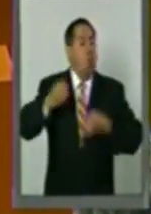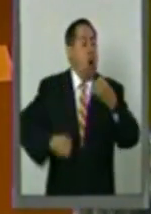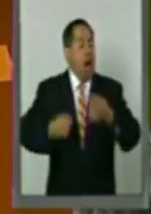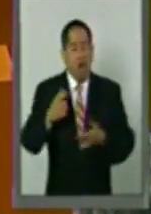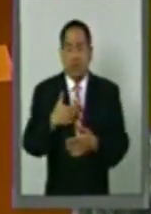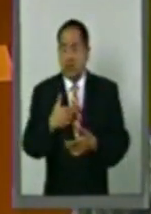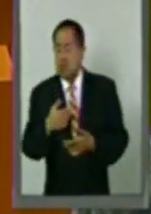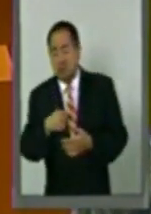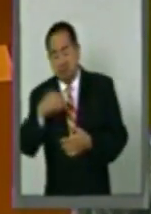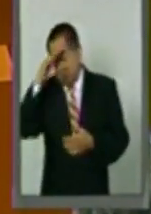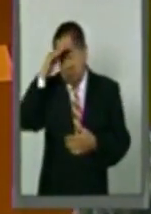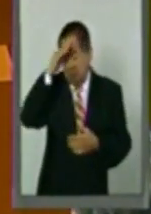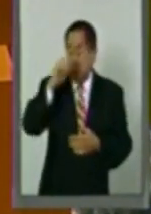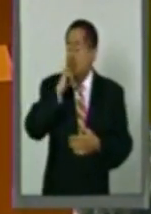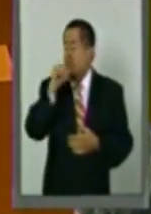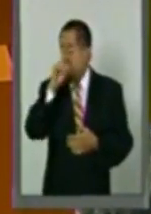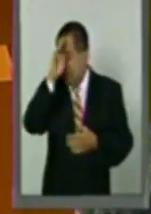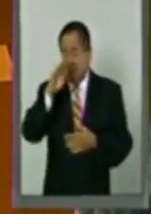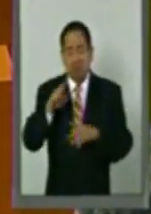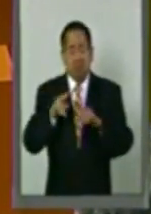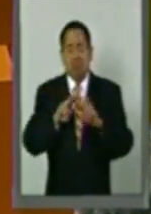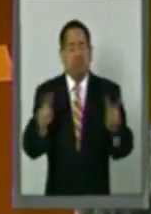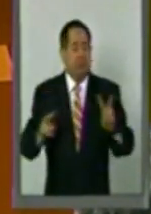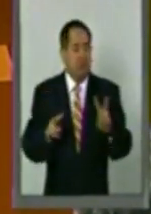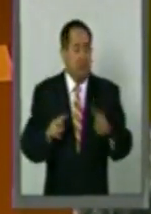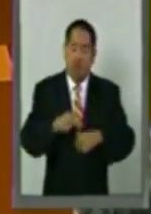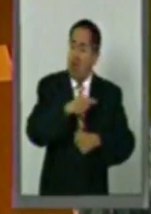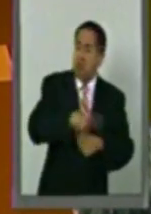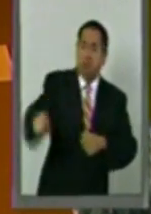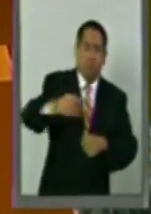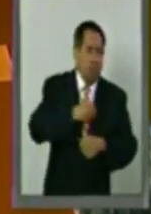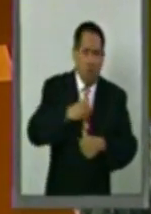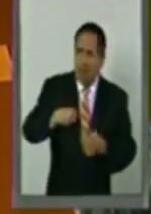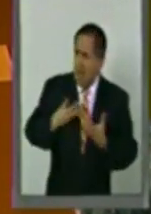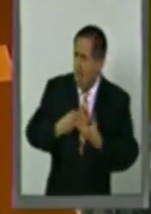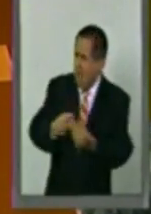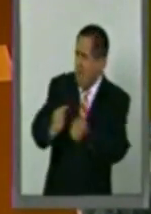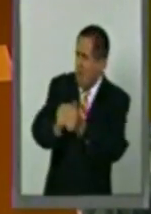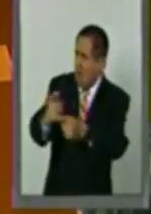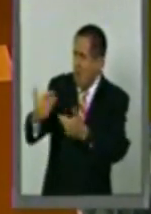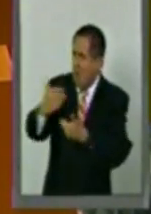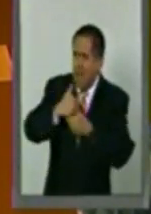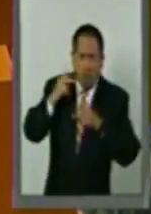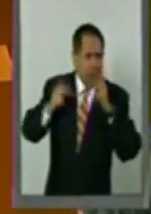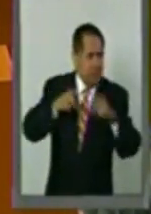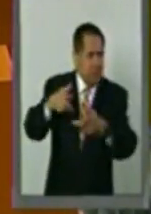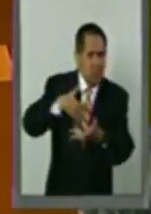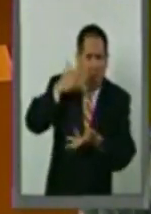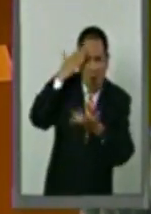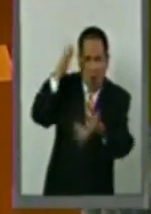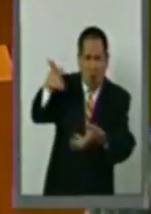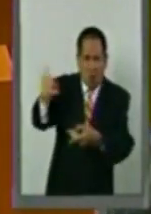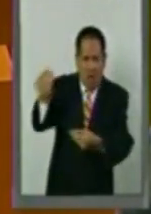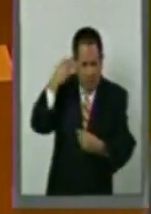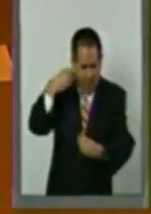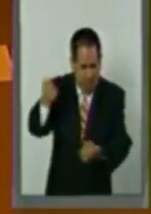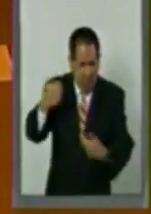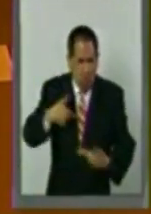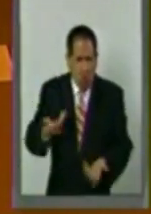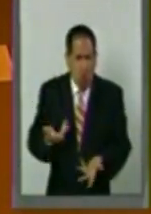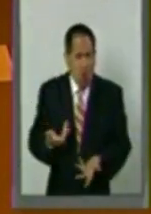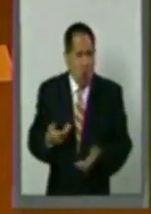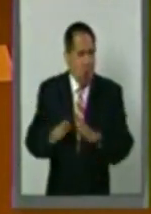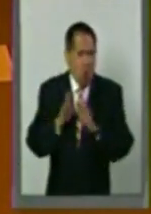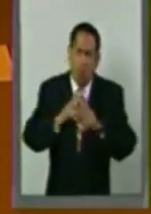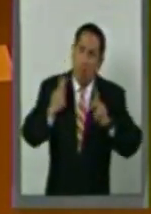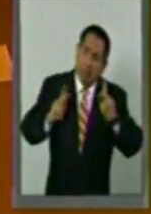no contempló el escenario completo, ahora están obligados a convivir y recibir visitas de quienes los abandonó y no